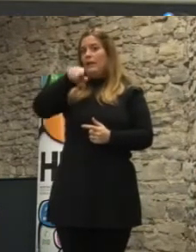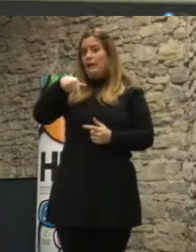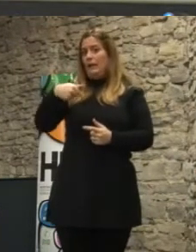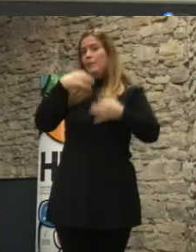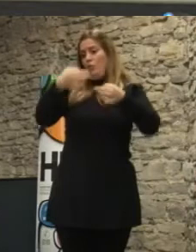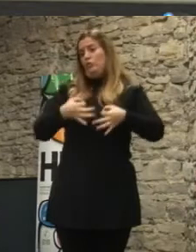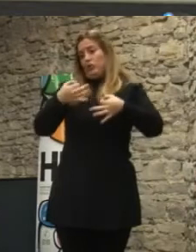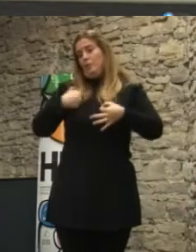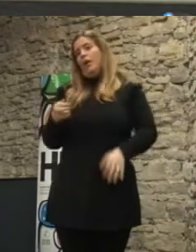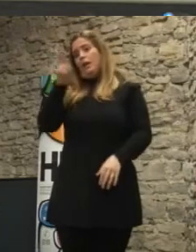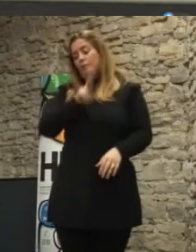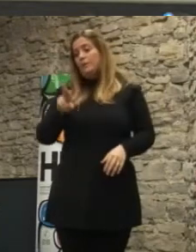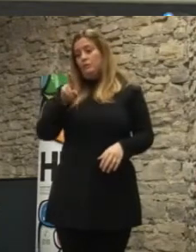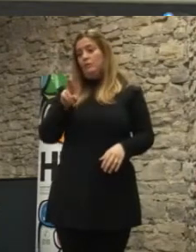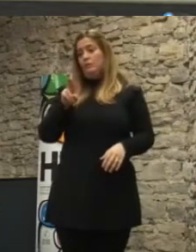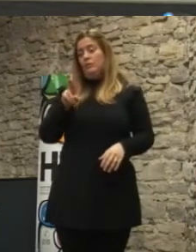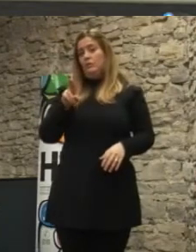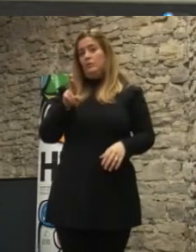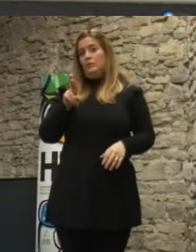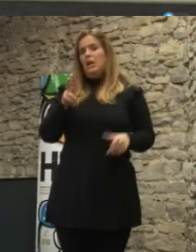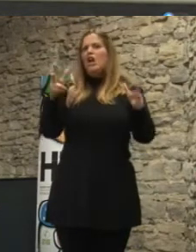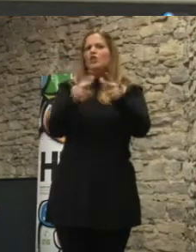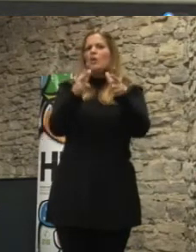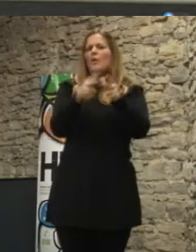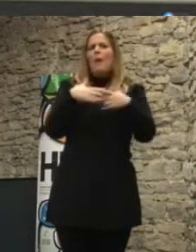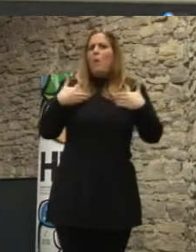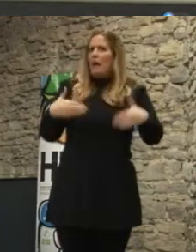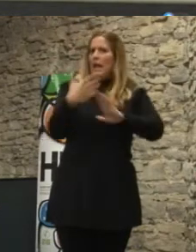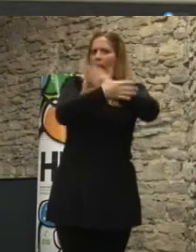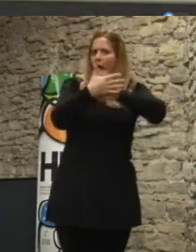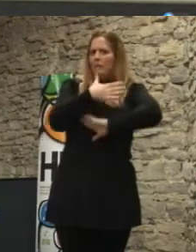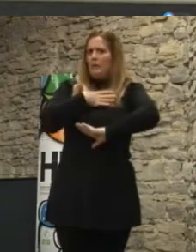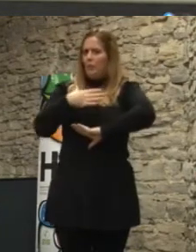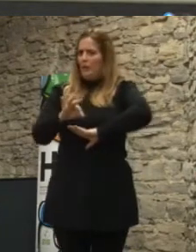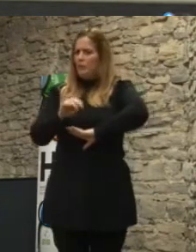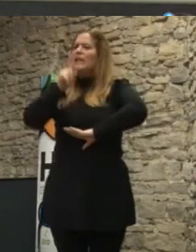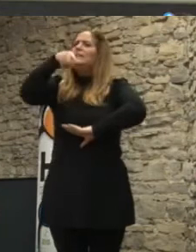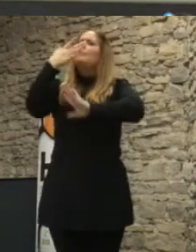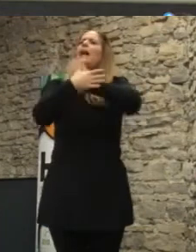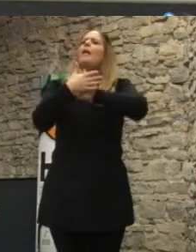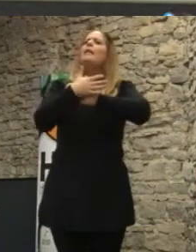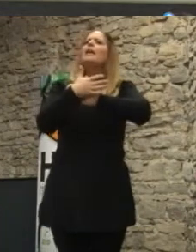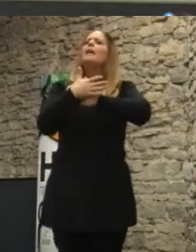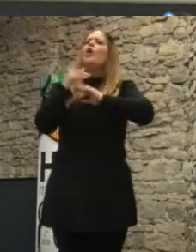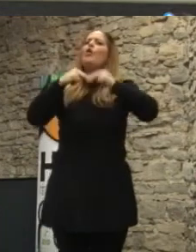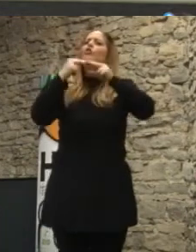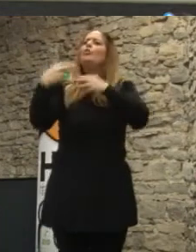insisto, hablemos de la sociedad que tenemos, hablemos de la sociedad que queremos y hablemos de con quién la queremos construir. Y